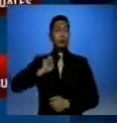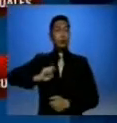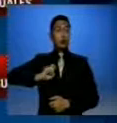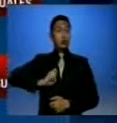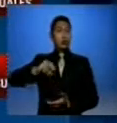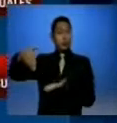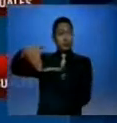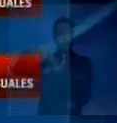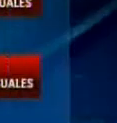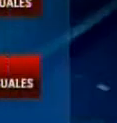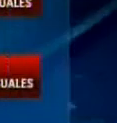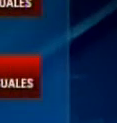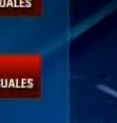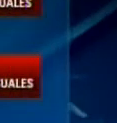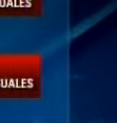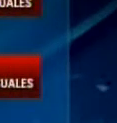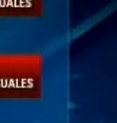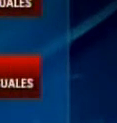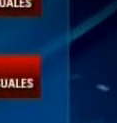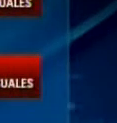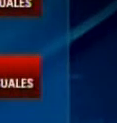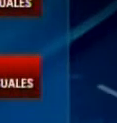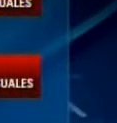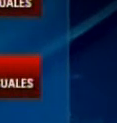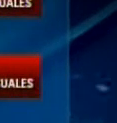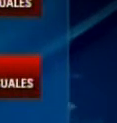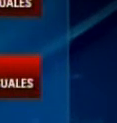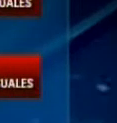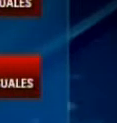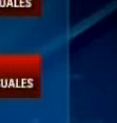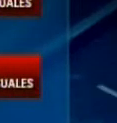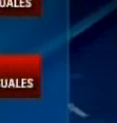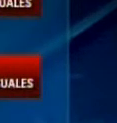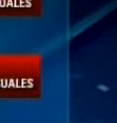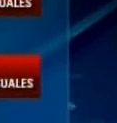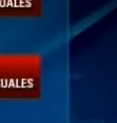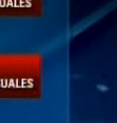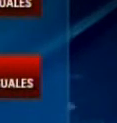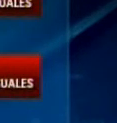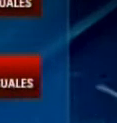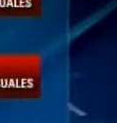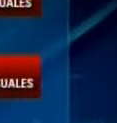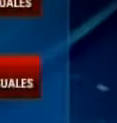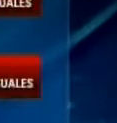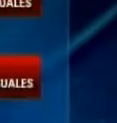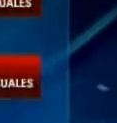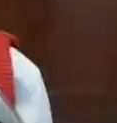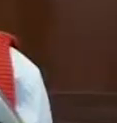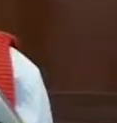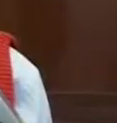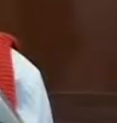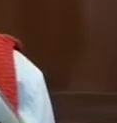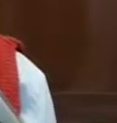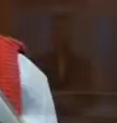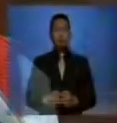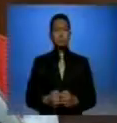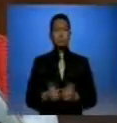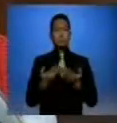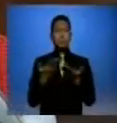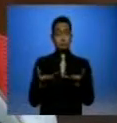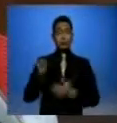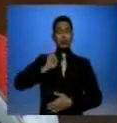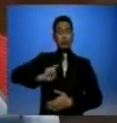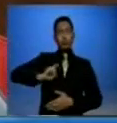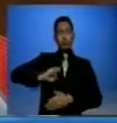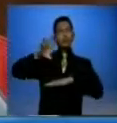recibe $8,400 mensuales, pero solo aportaría al IES sobre $3,837. Se incluyen